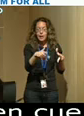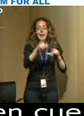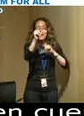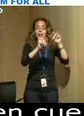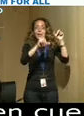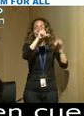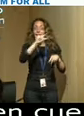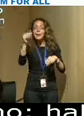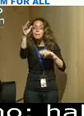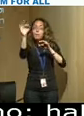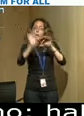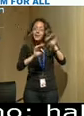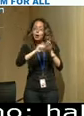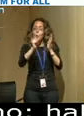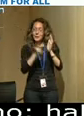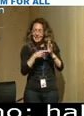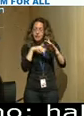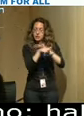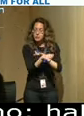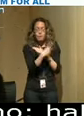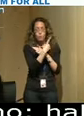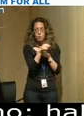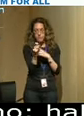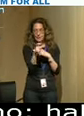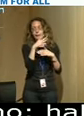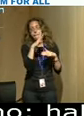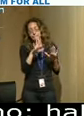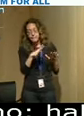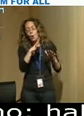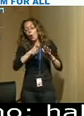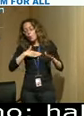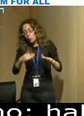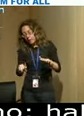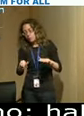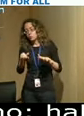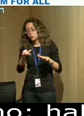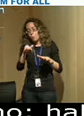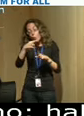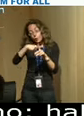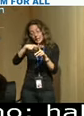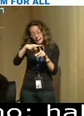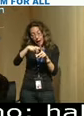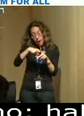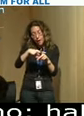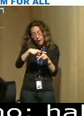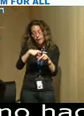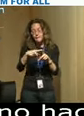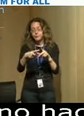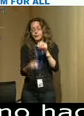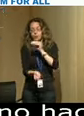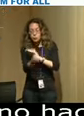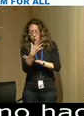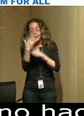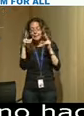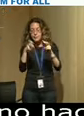100% accesibles. Sin embargo, sí se pueden, por ejemplo, establecer unos niveles de accesibilidad en cada una